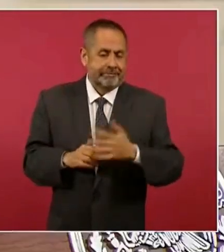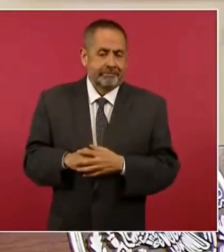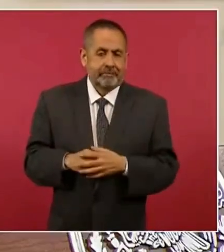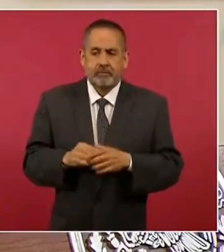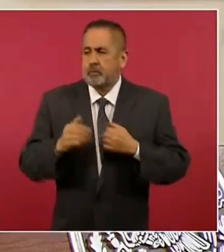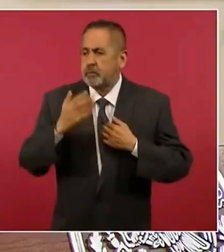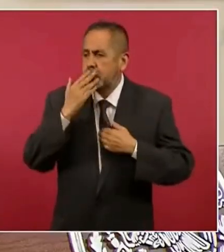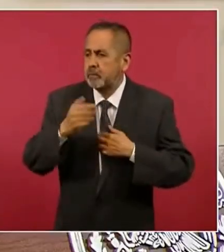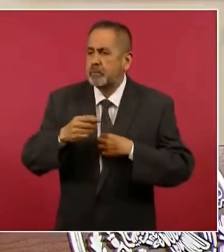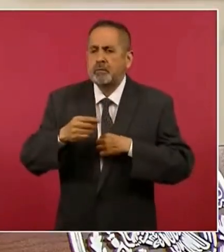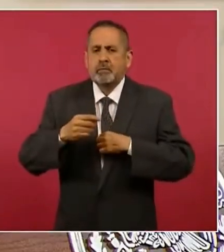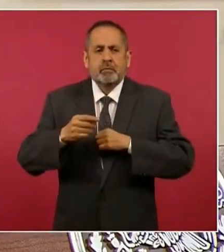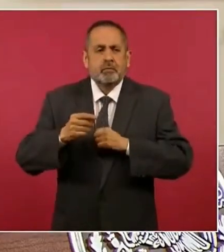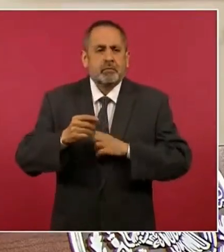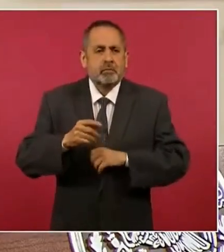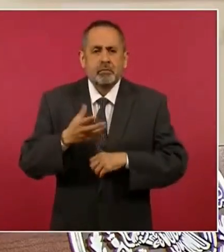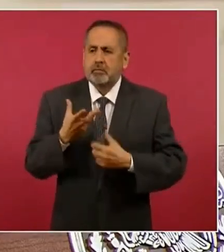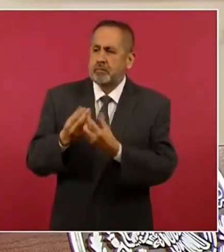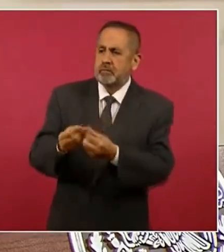antipartidistas,